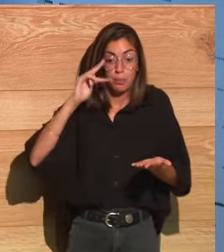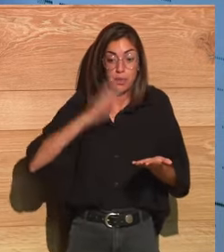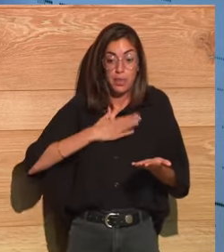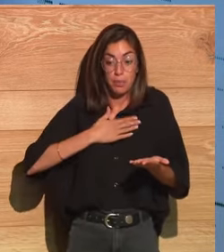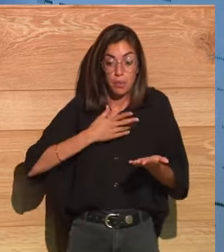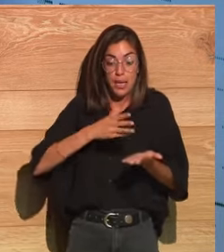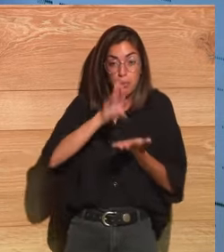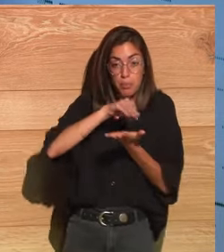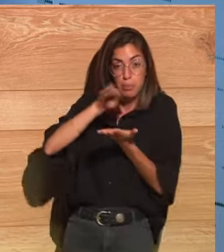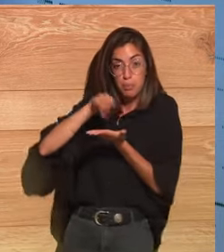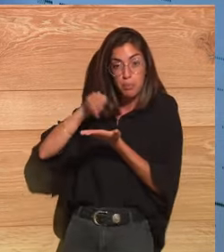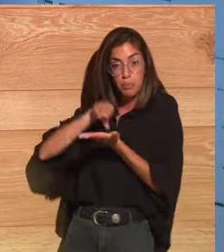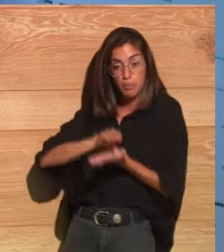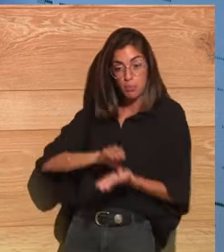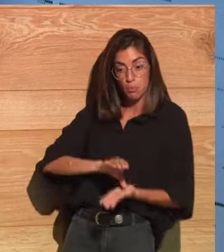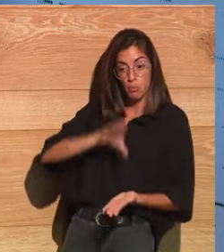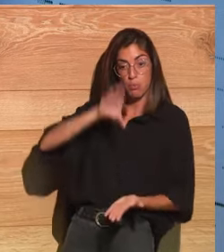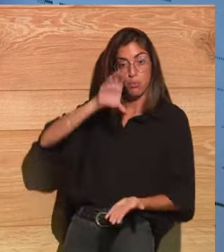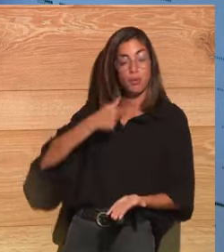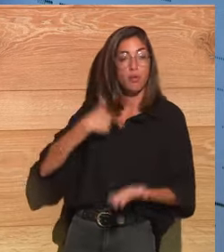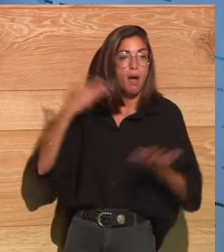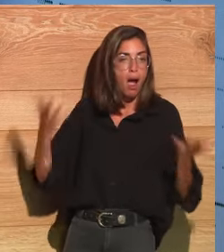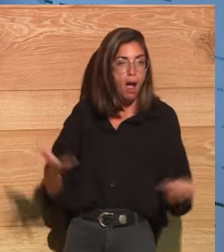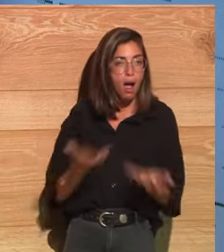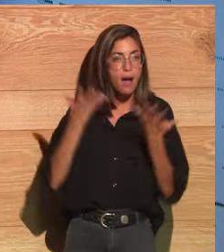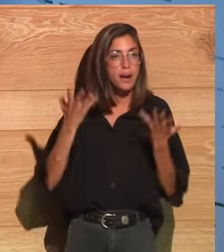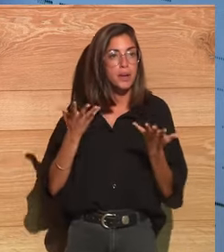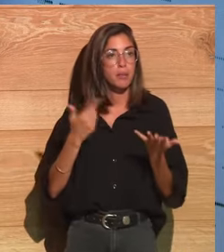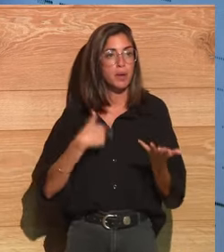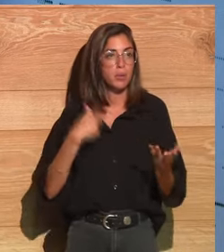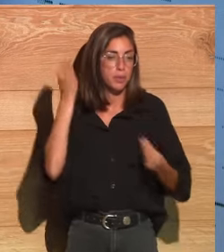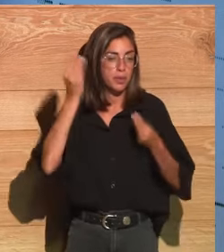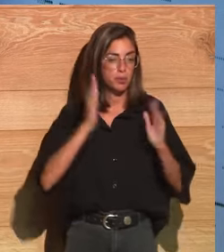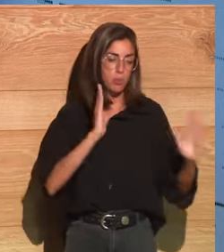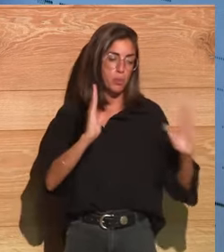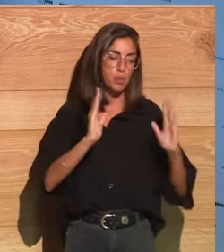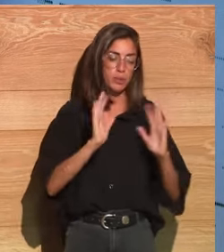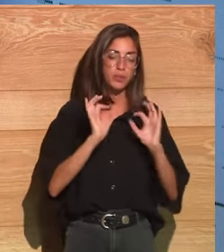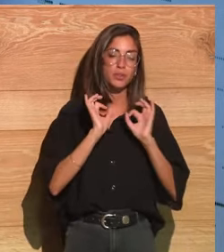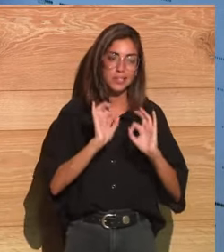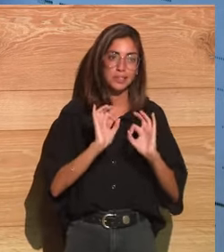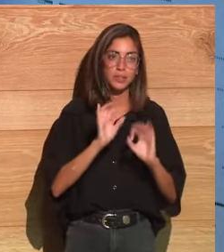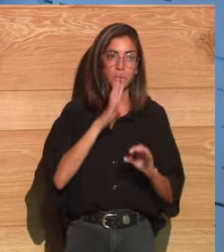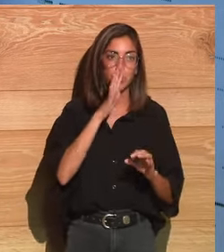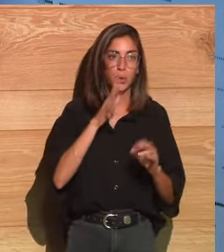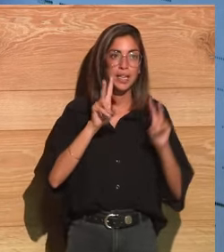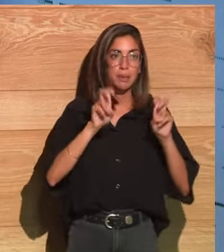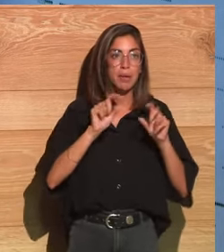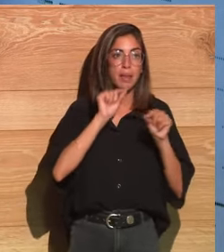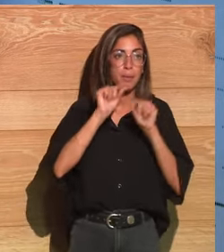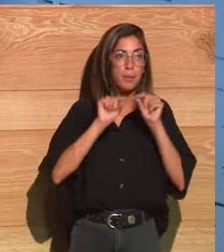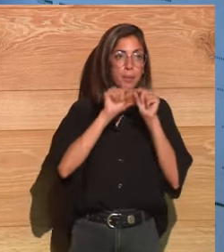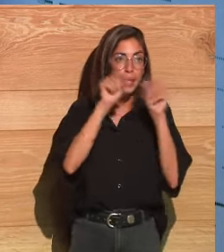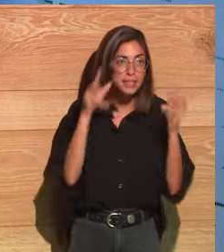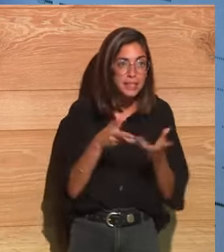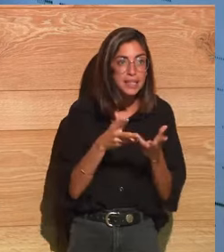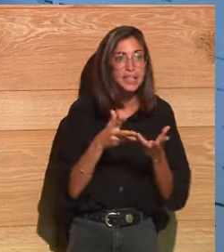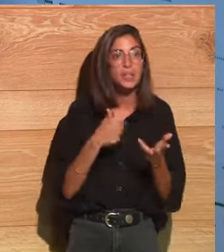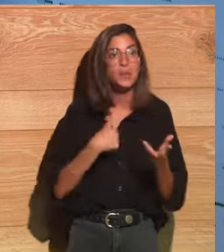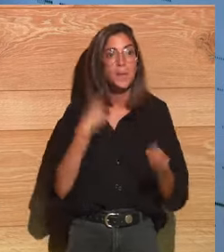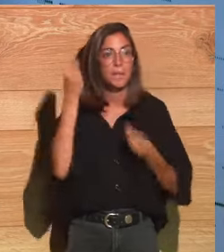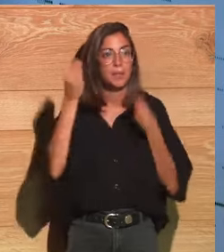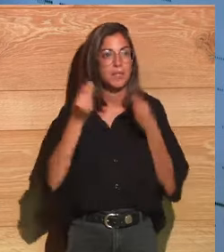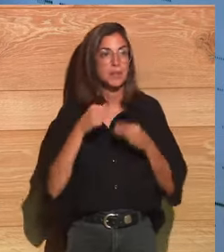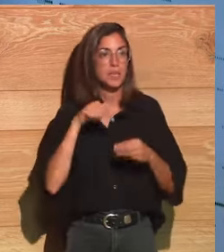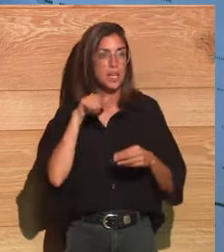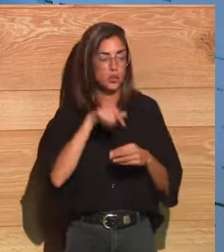me animé, me dije, este es el momento, y fue un año también, pues un poco con la inflexión de la pandemia, que dije, bueno, yo creo que a lo mejor es el momento